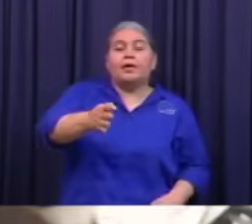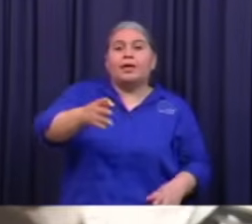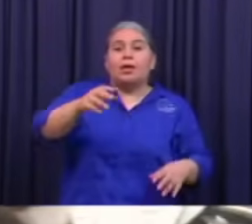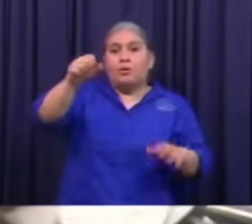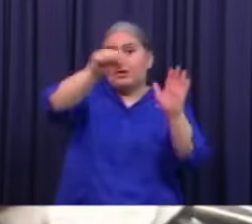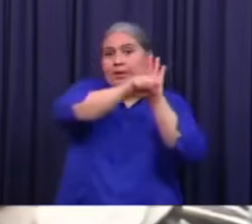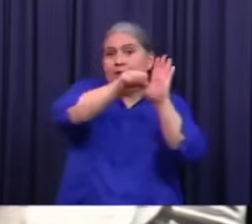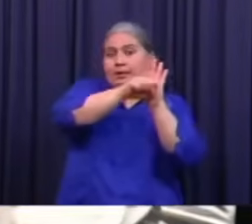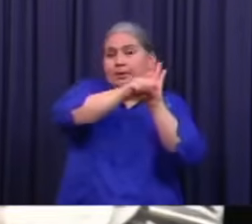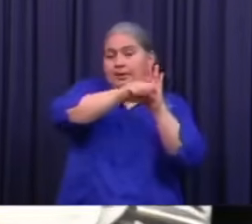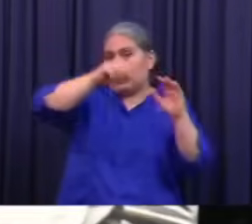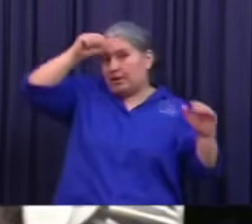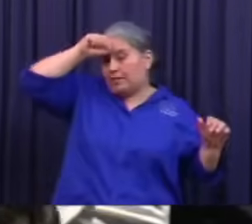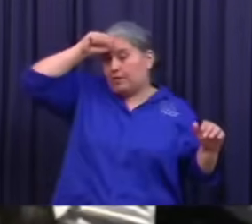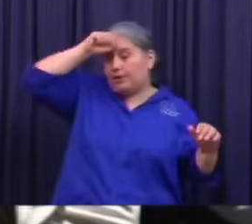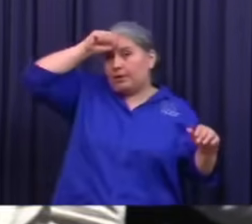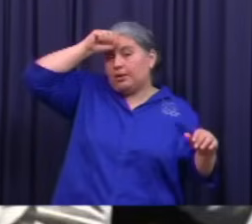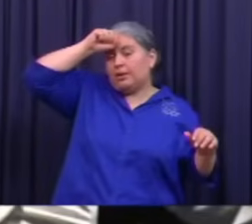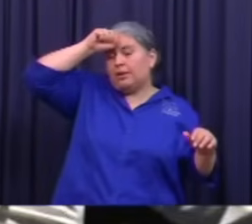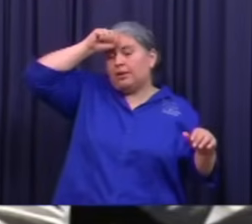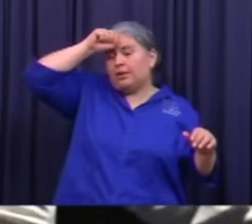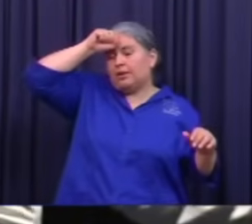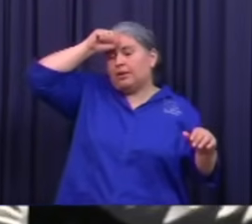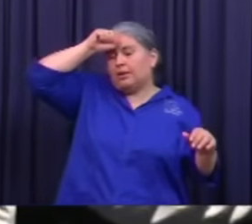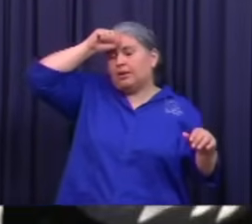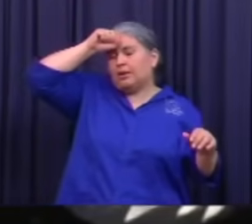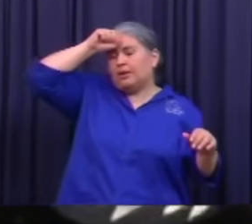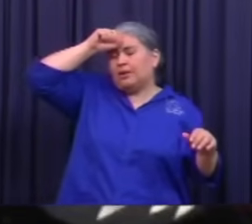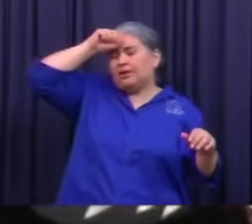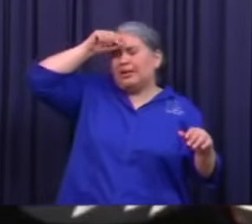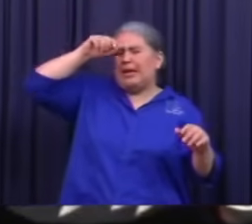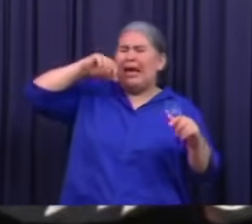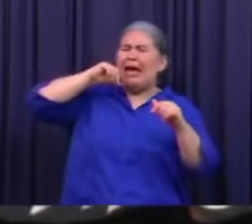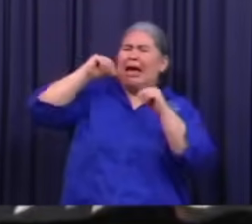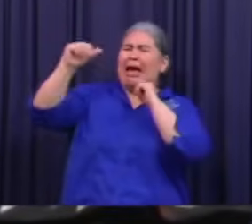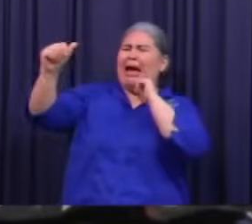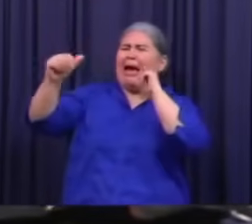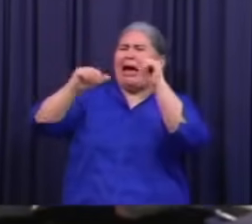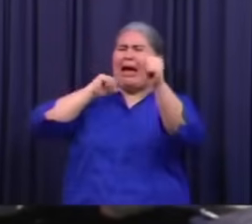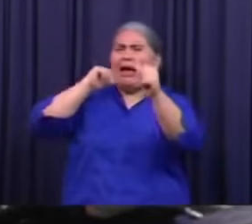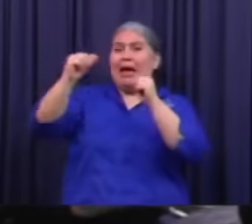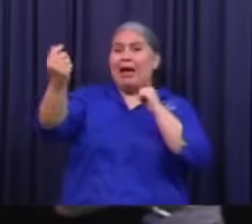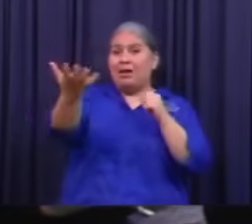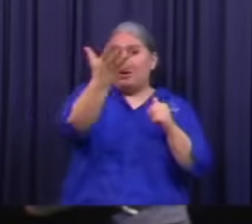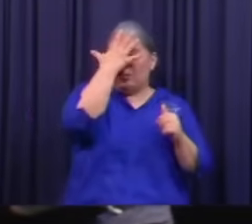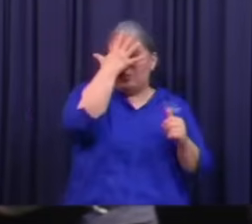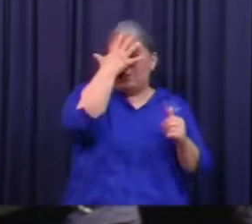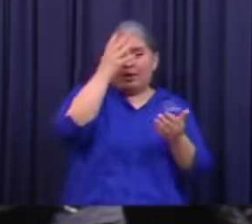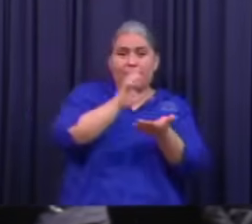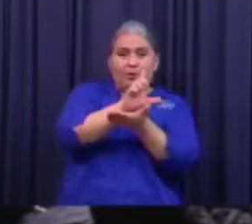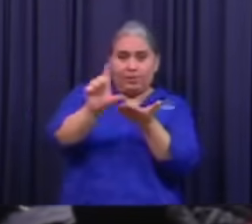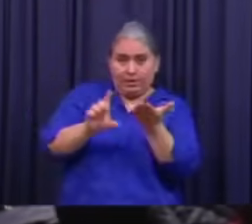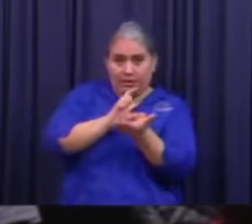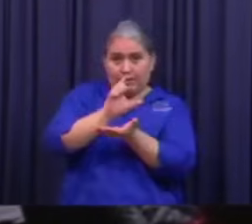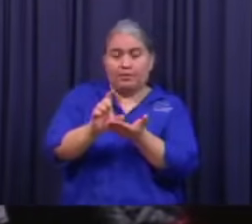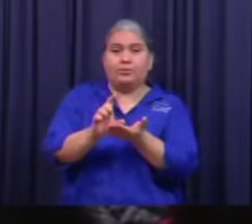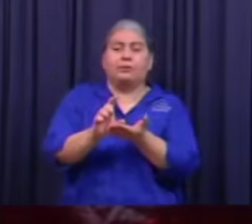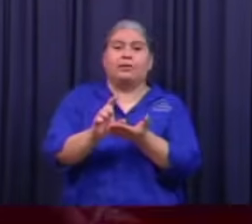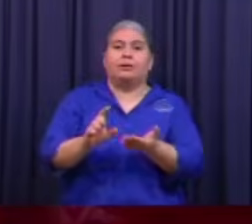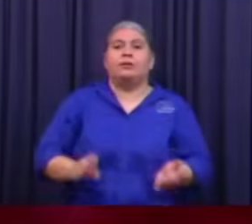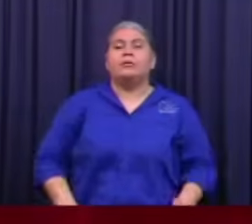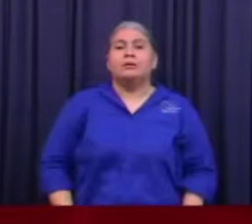gimen que se lamentan por todas las abominaciones que se cometen en medio de